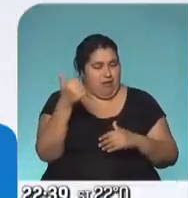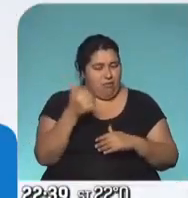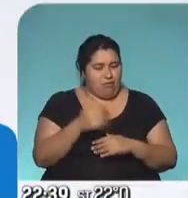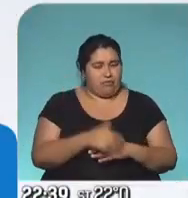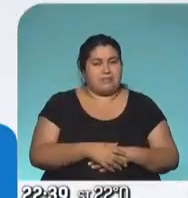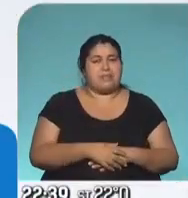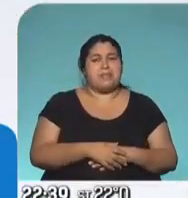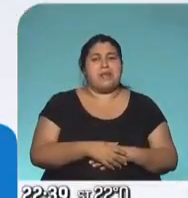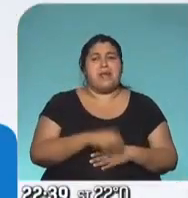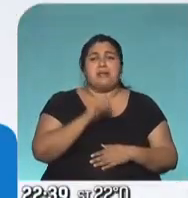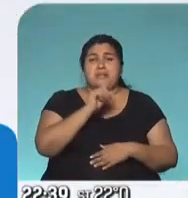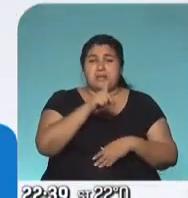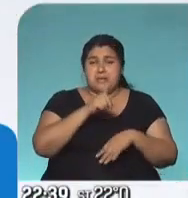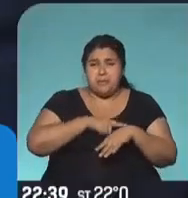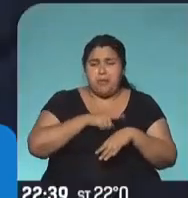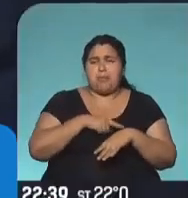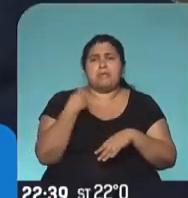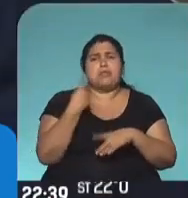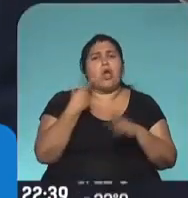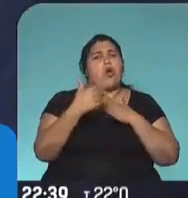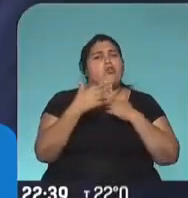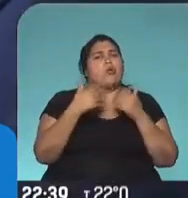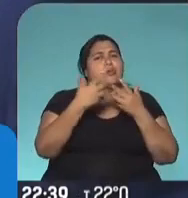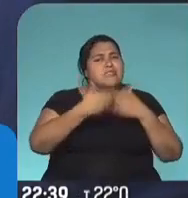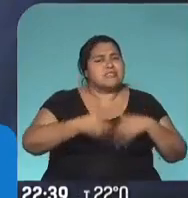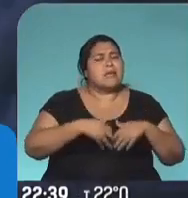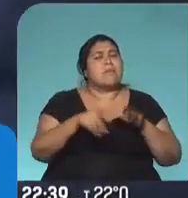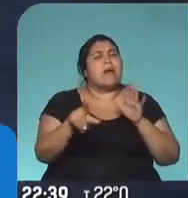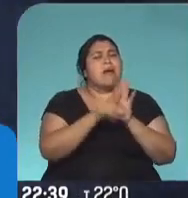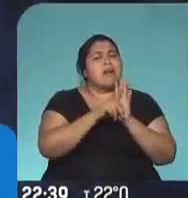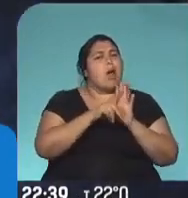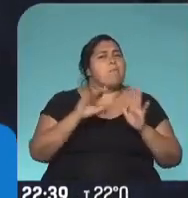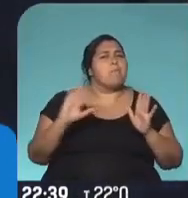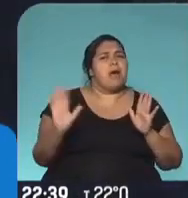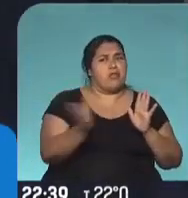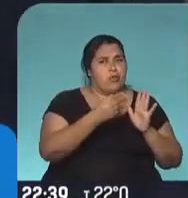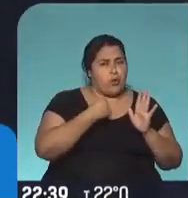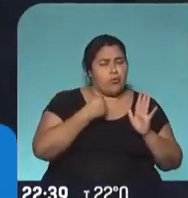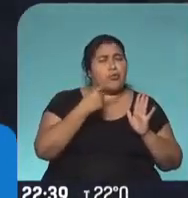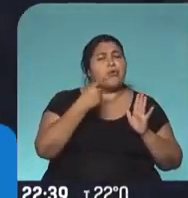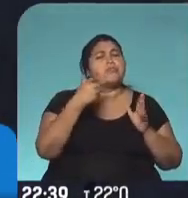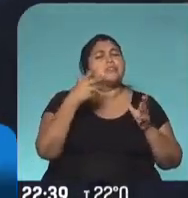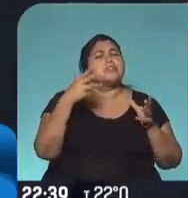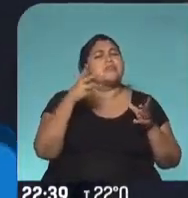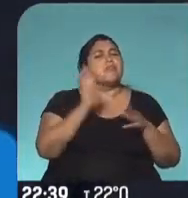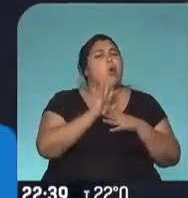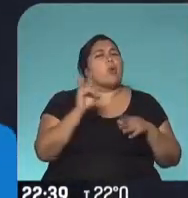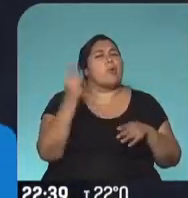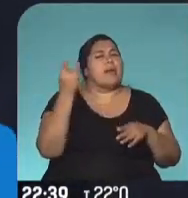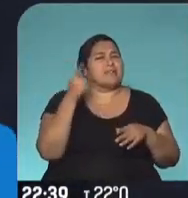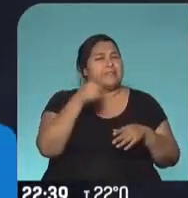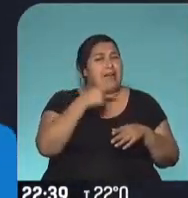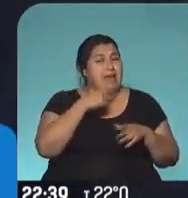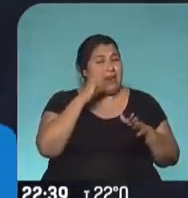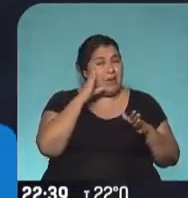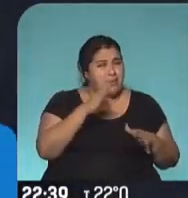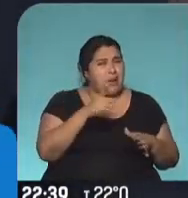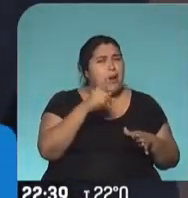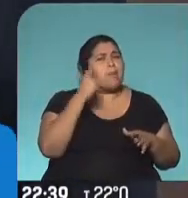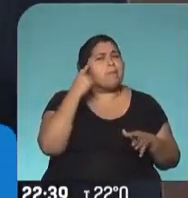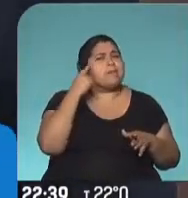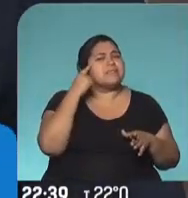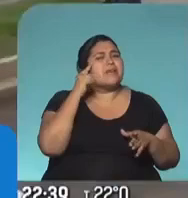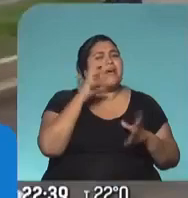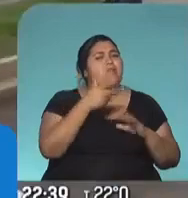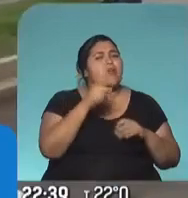Ha llegado el momento de construir un sistema de jubilación universal, afirmó el primer ministro Édouard Philippe, refiriéndose así al pilar de la